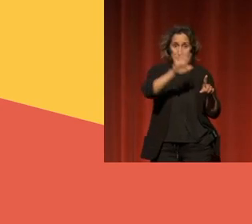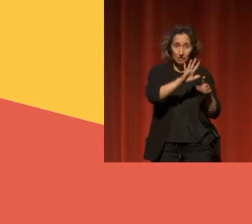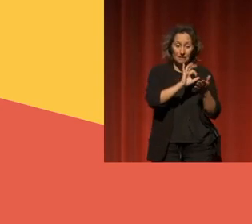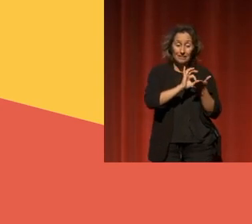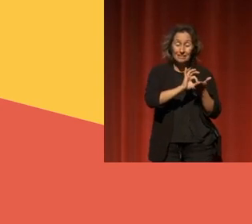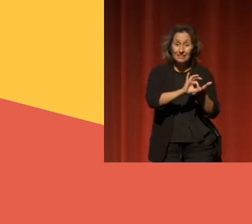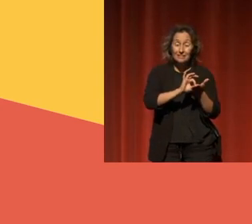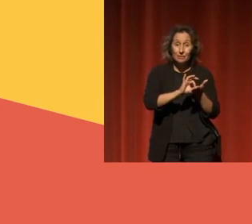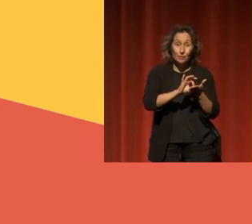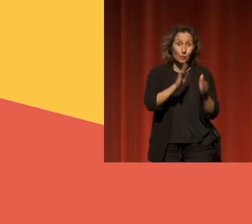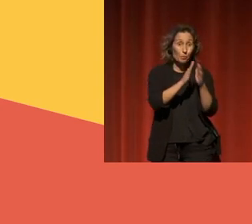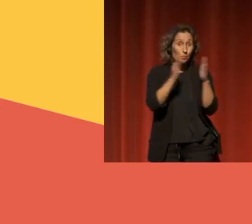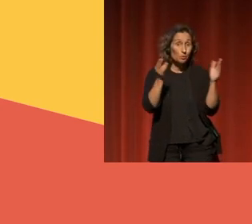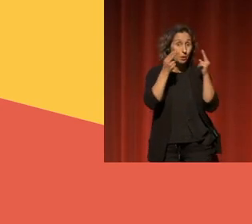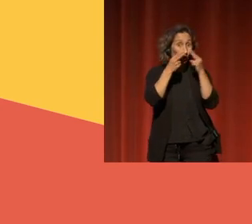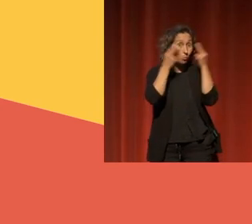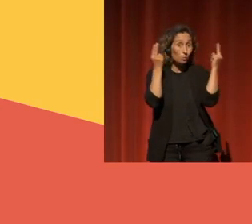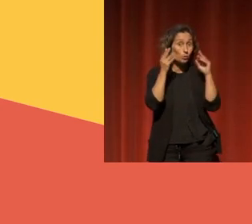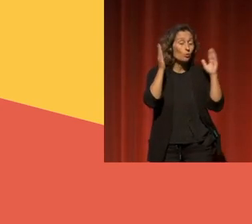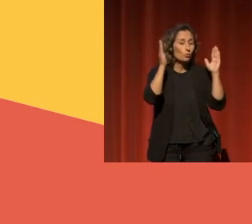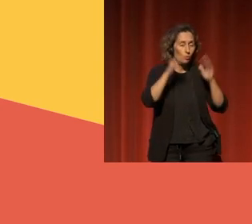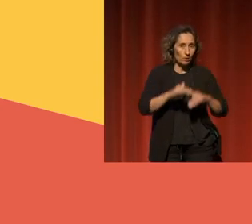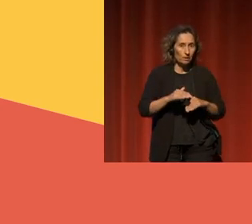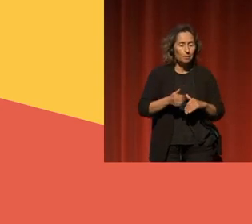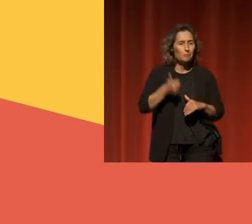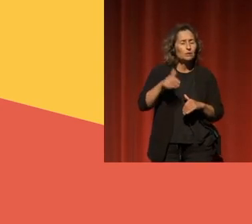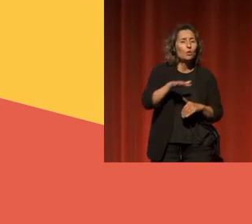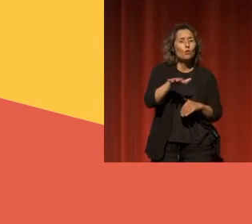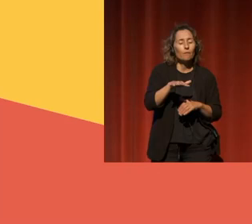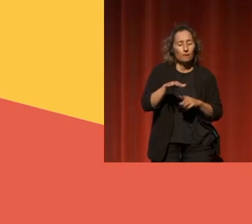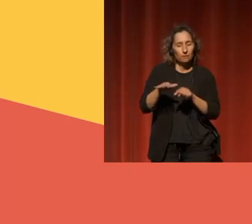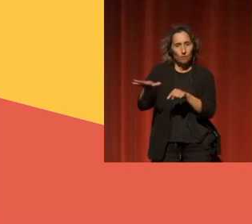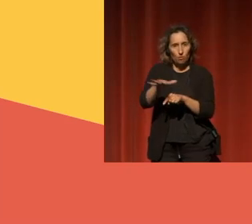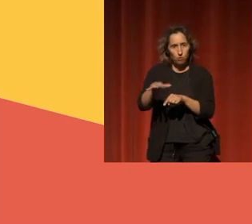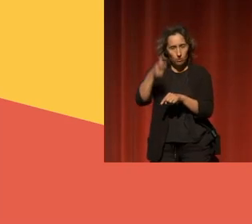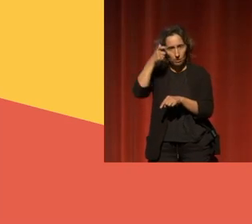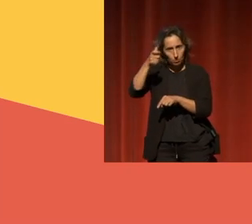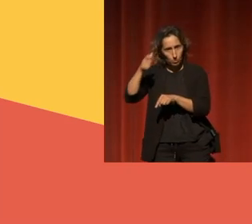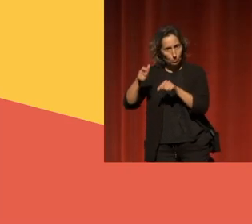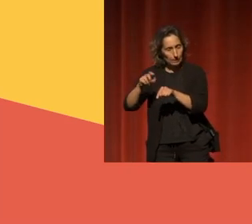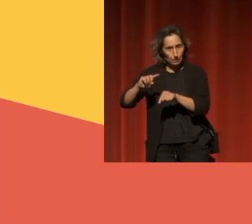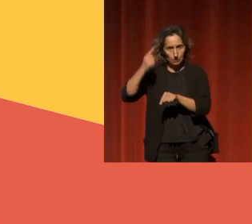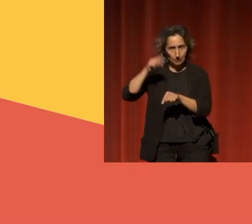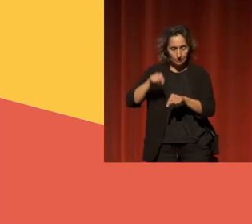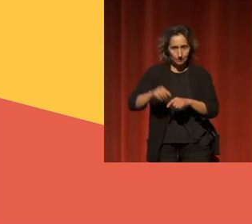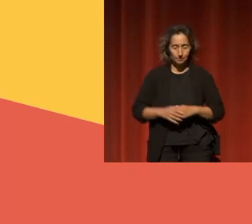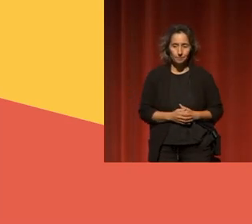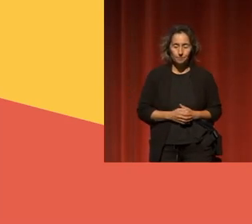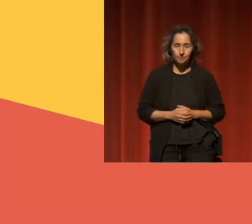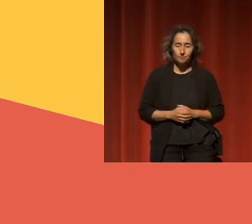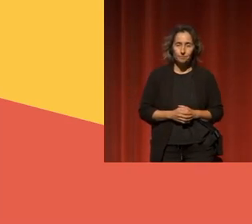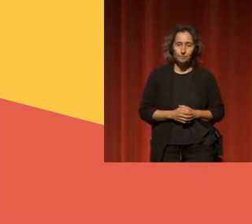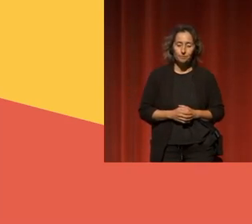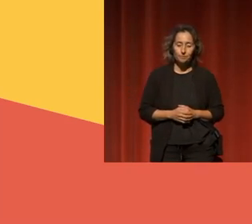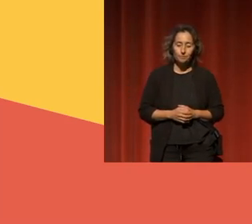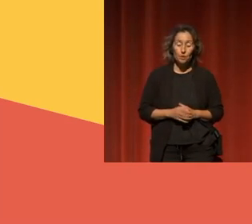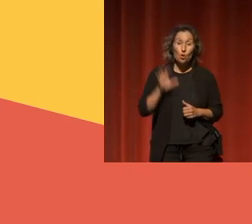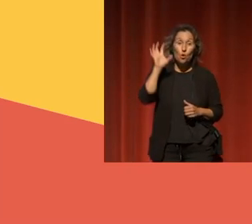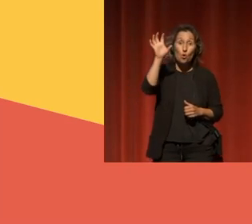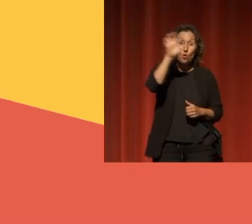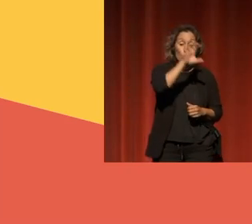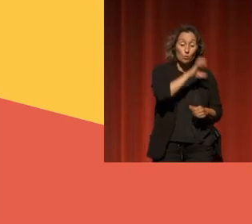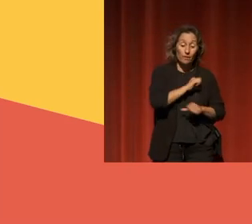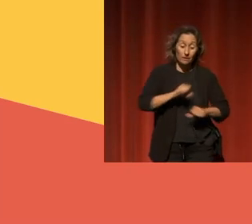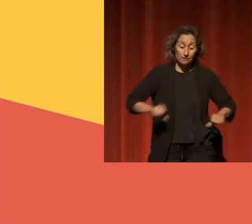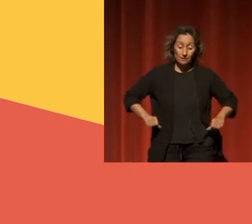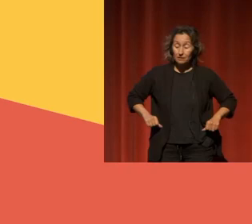biblioteca pública y mayoritariamente está en las zonas Rurales hay grandes diferencias entre comunidades Dentro de